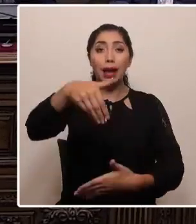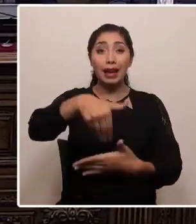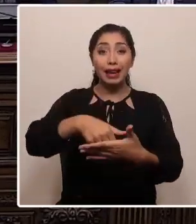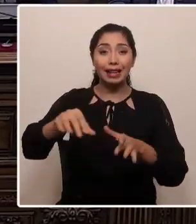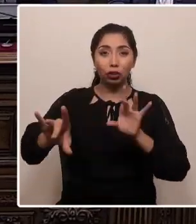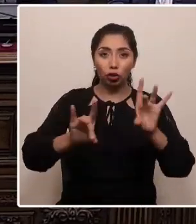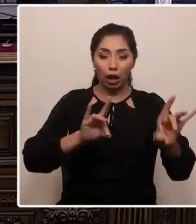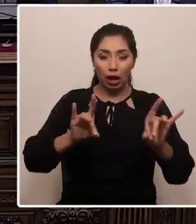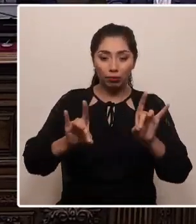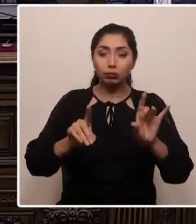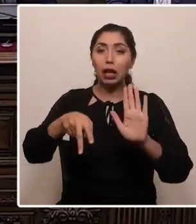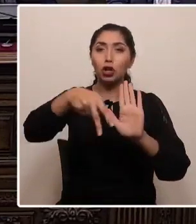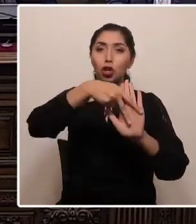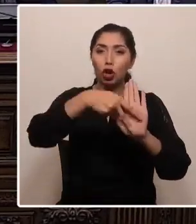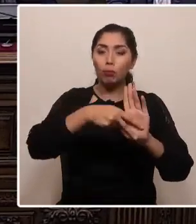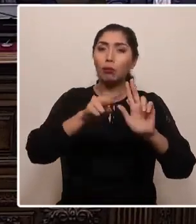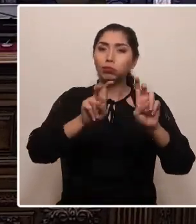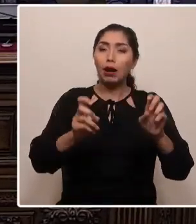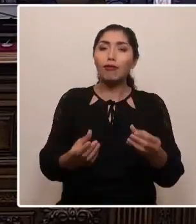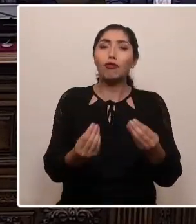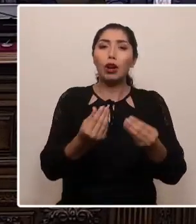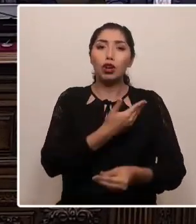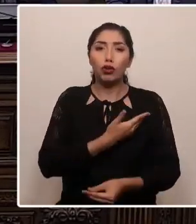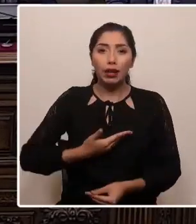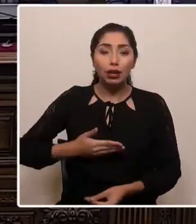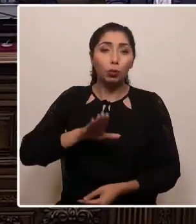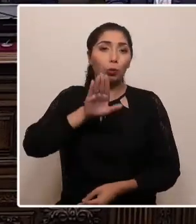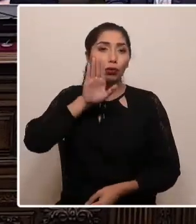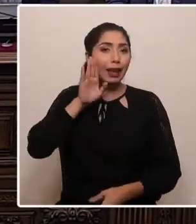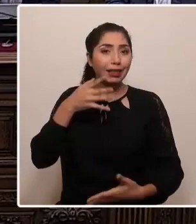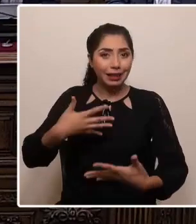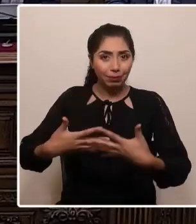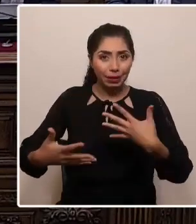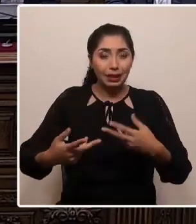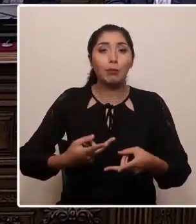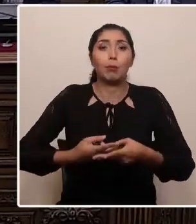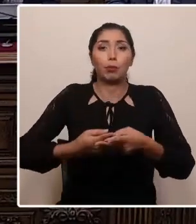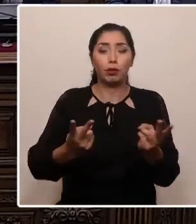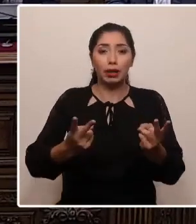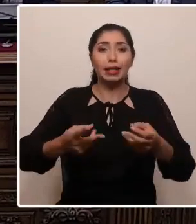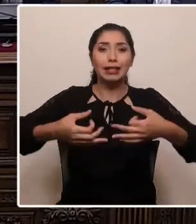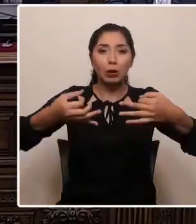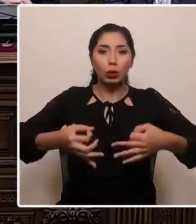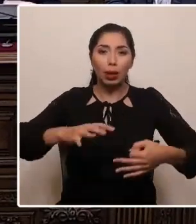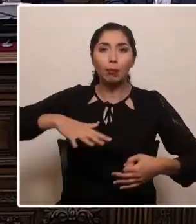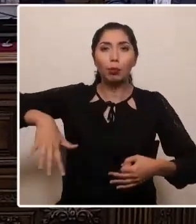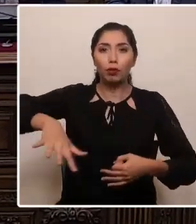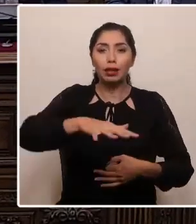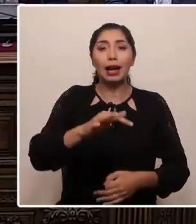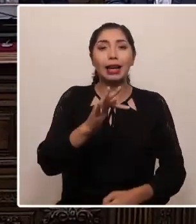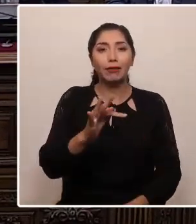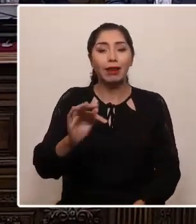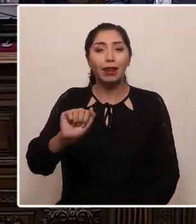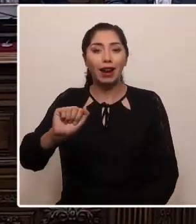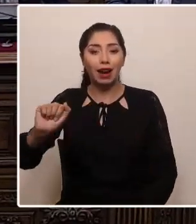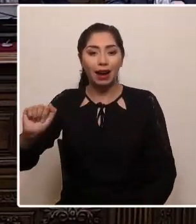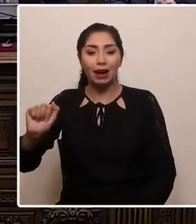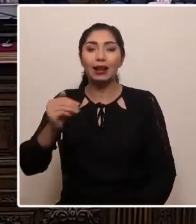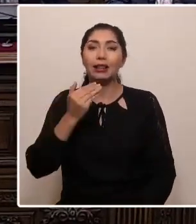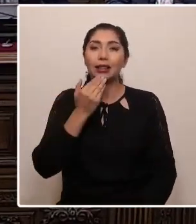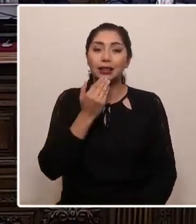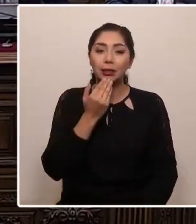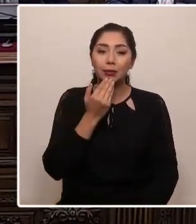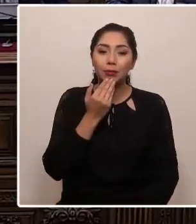aprobadas sobre buen gobierno, probidad y transparencia pública, Seguridad Pública y Fuerzas Armadas, Relaciones Exteriores y Estado de Excepción